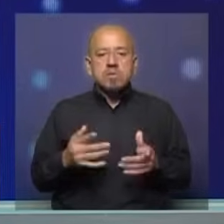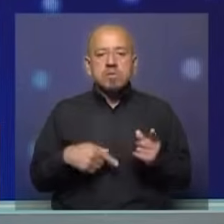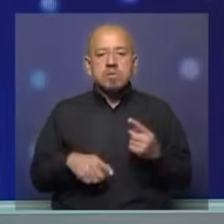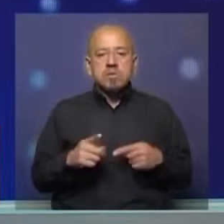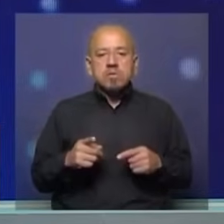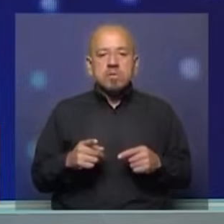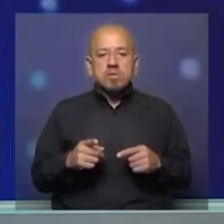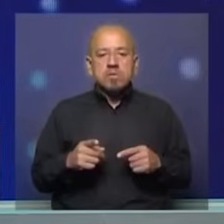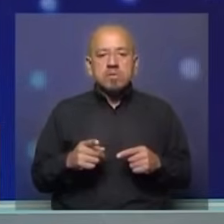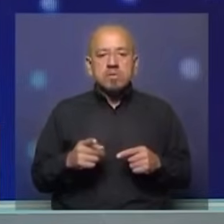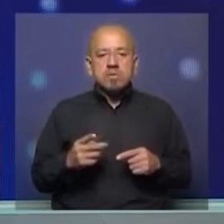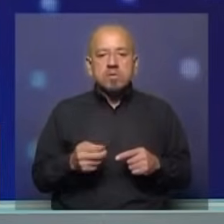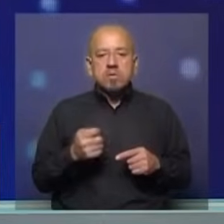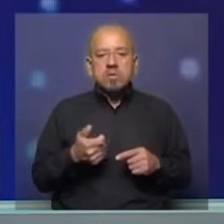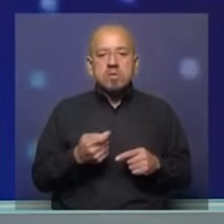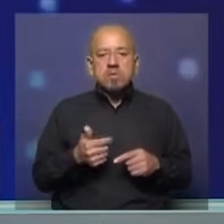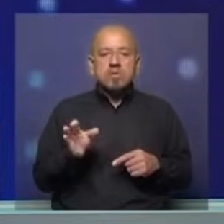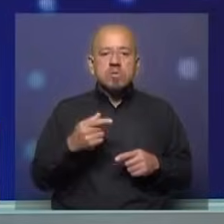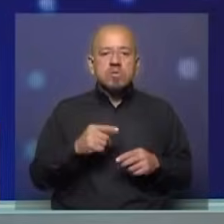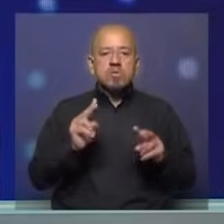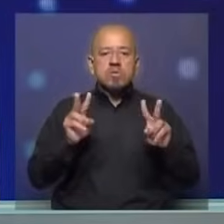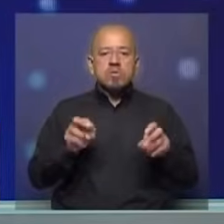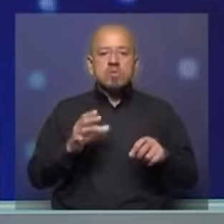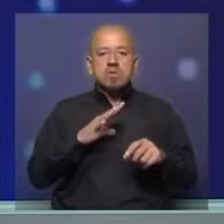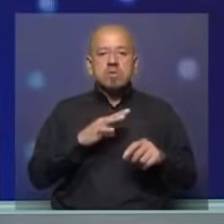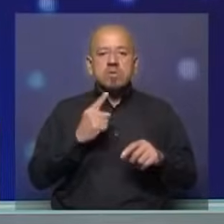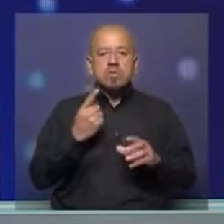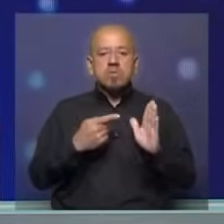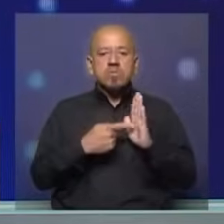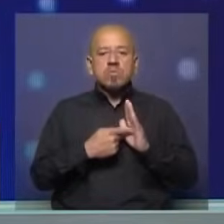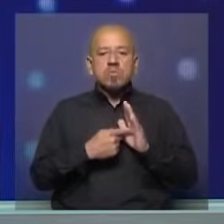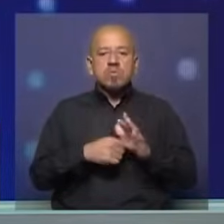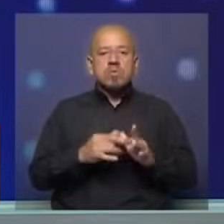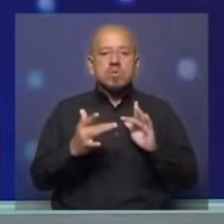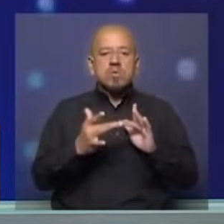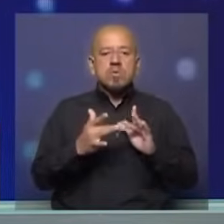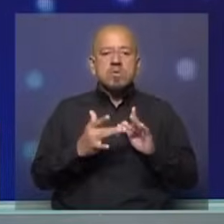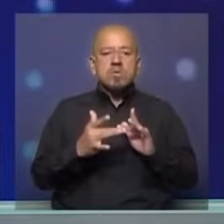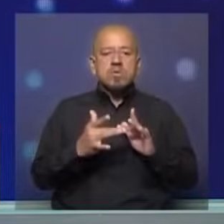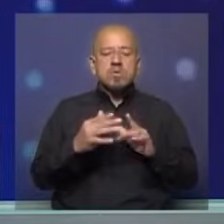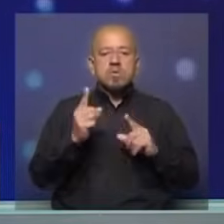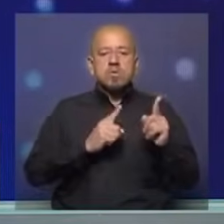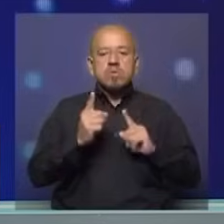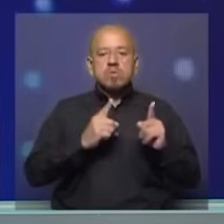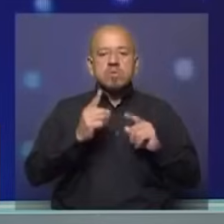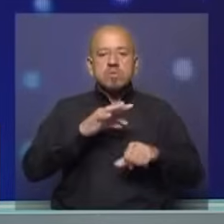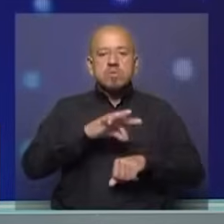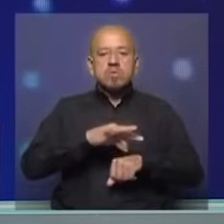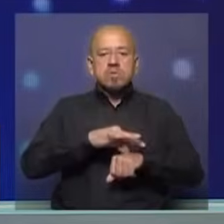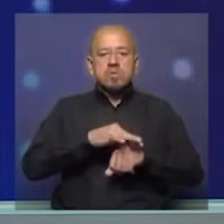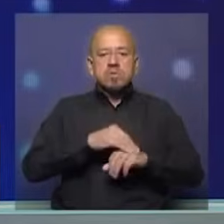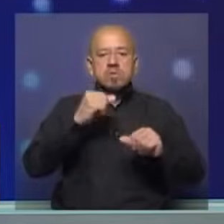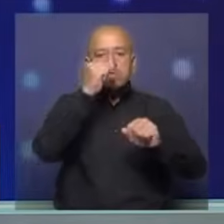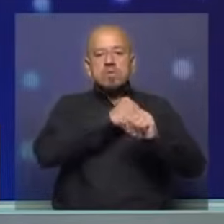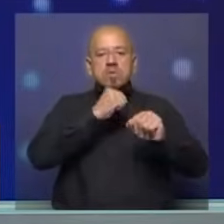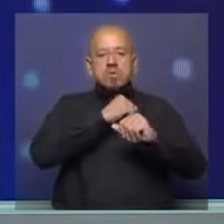creo que casi todos los temas que encaramos tenemos un punto de contacto con una facultad. Con Facultad de Medicina, de Odontología, de Ingeniería,